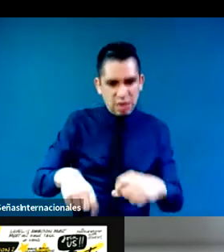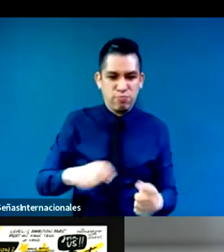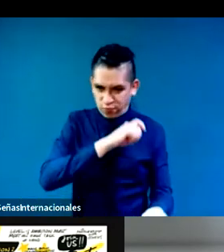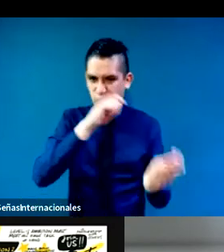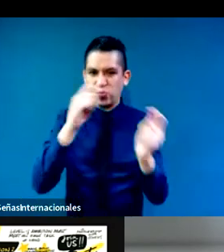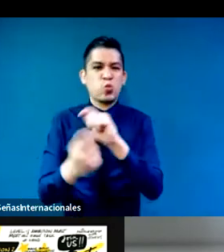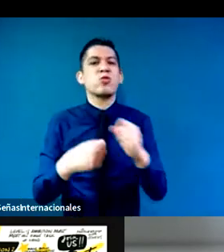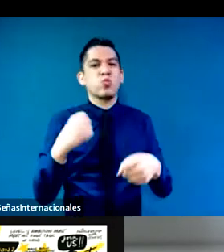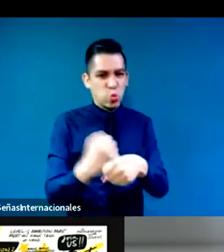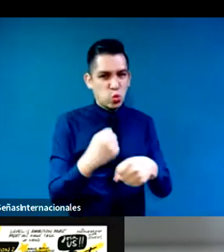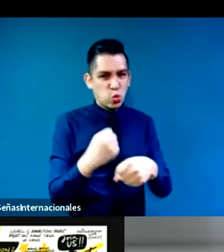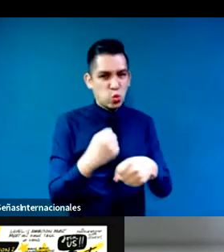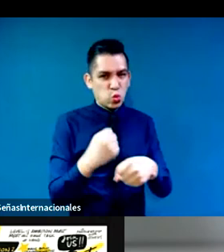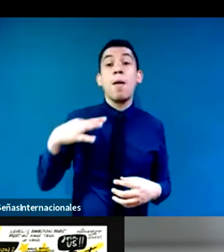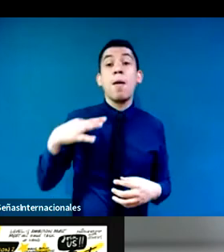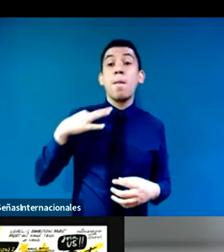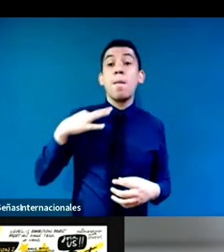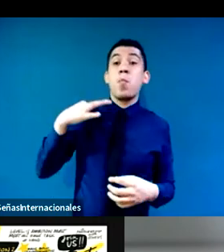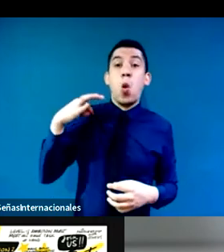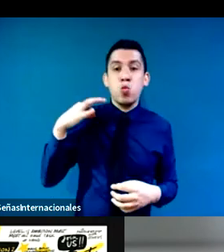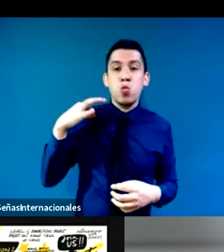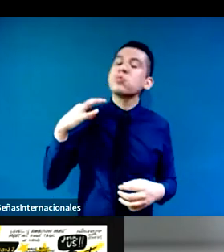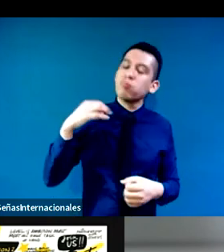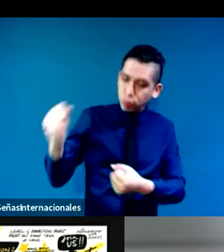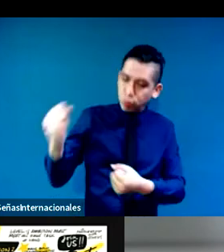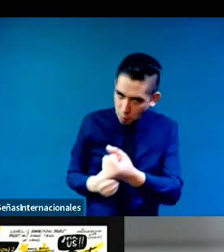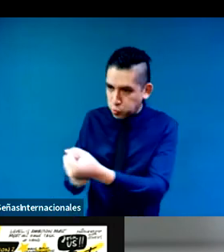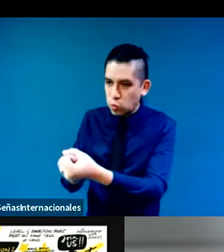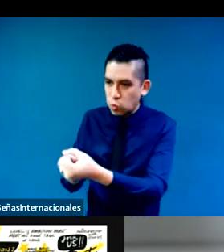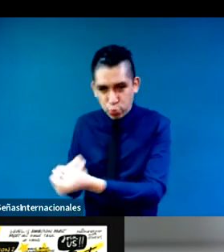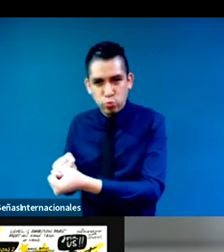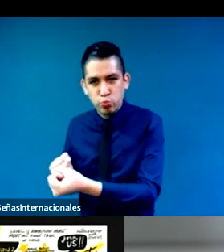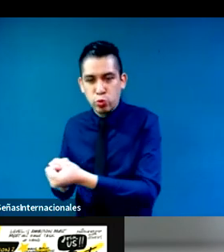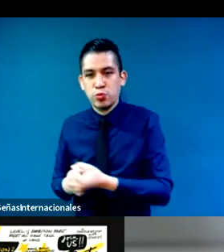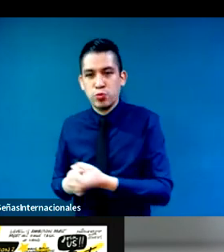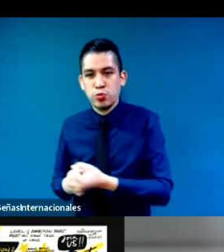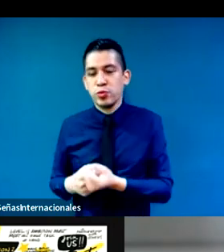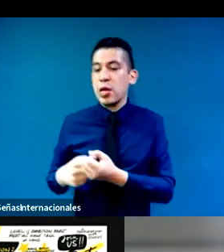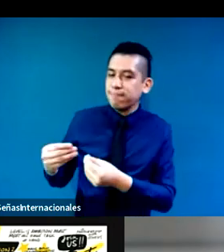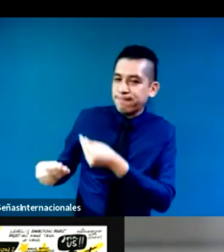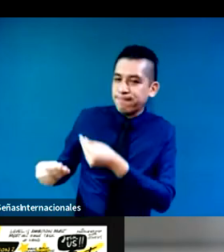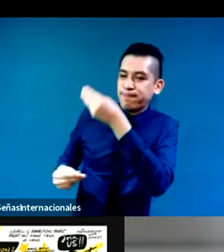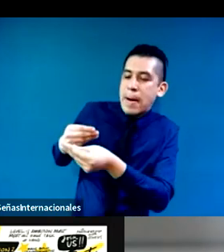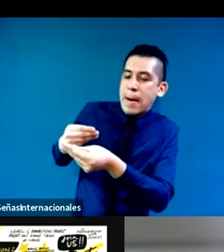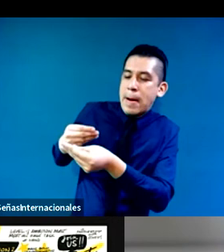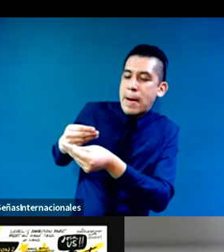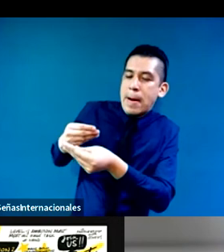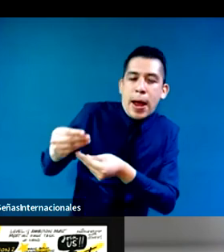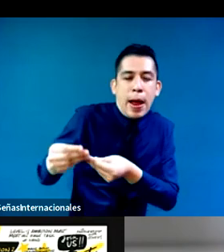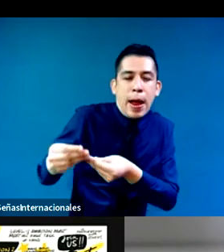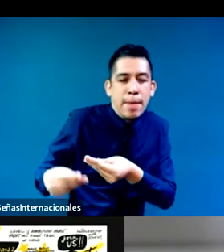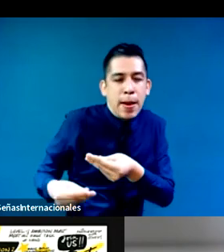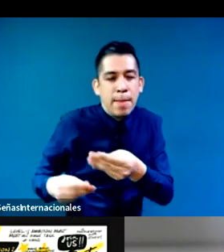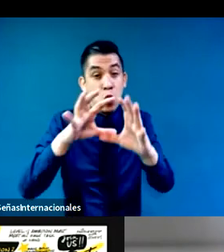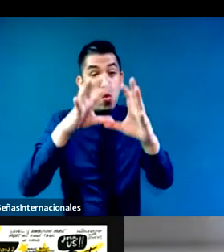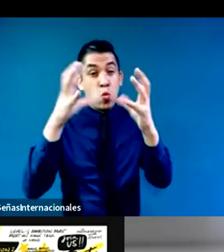voluntad. Sin embargo, aquí nos encontramos heredando lentamente un mundo en el que el sistema económico no funciona